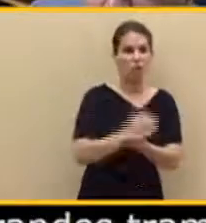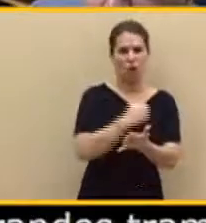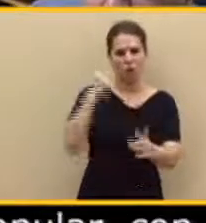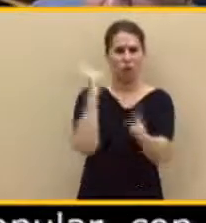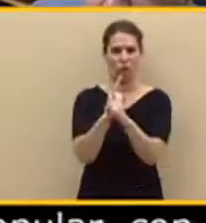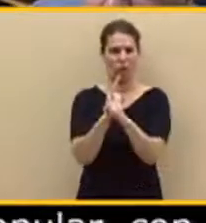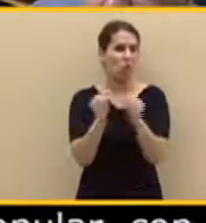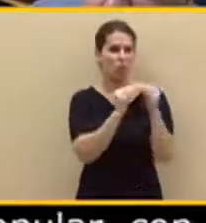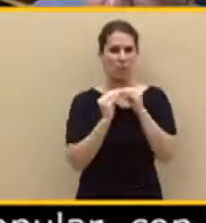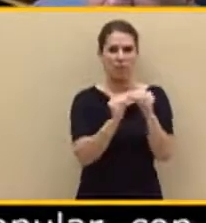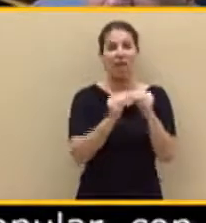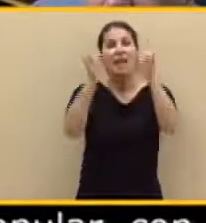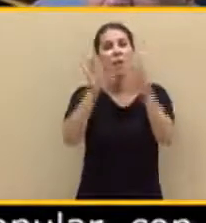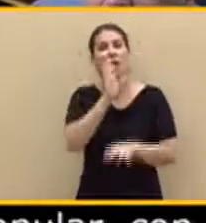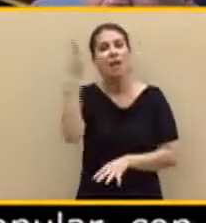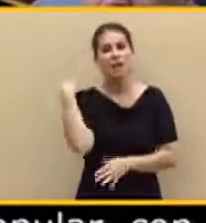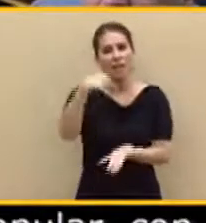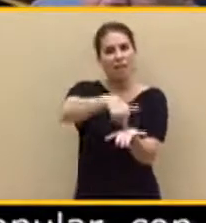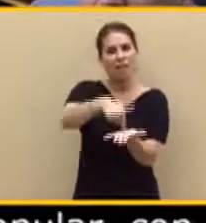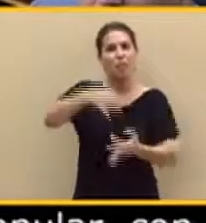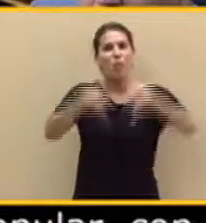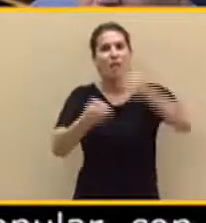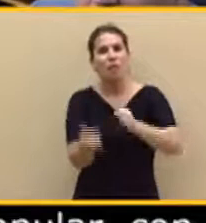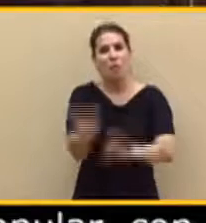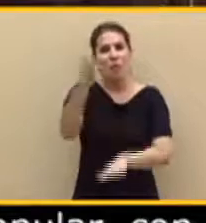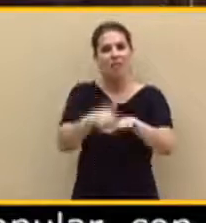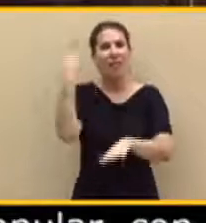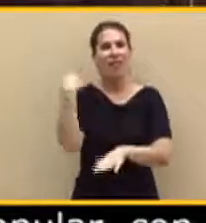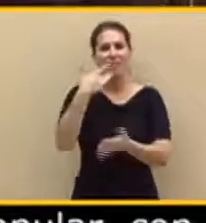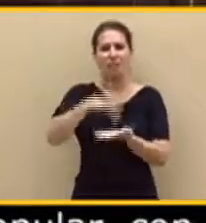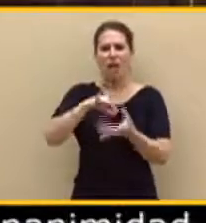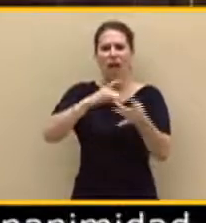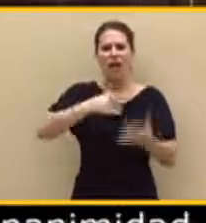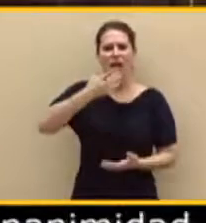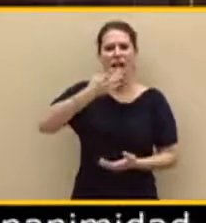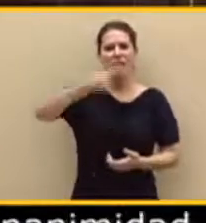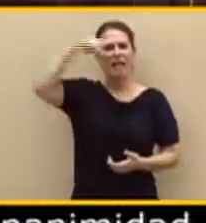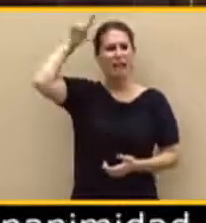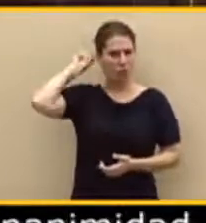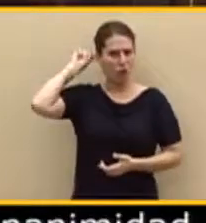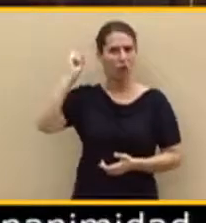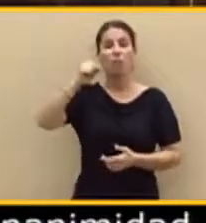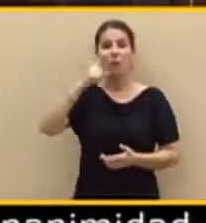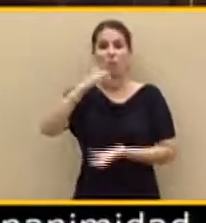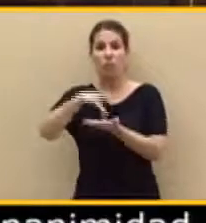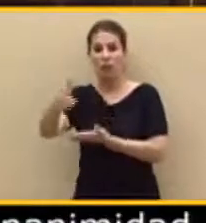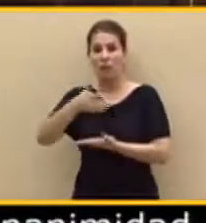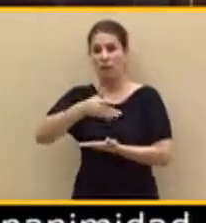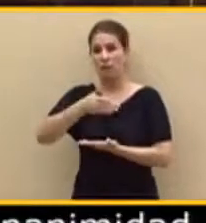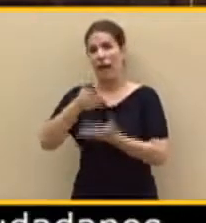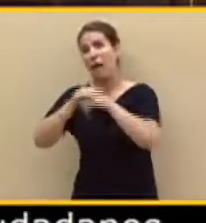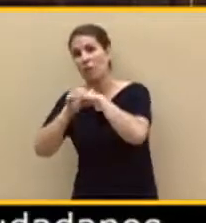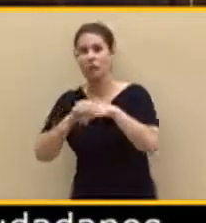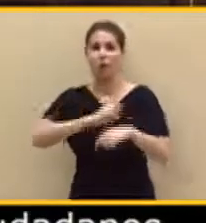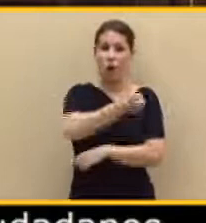línea que aquella subida de tasas judiciales del señor Gallardón, una justicia para los amigos y otra para los ciudadanos. Pero en lo que nos